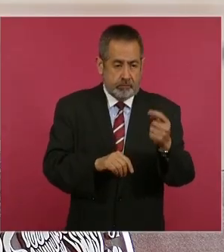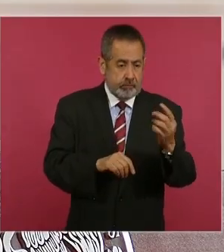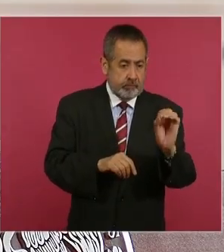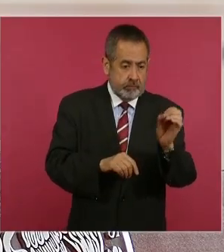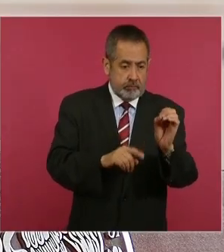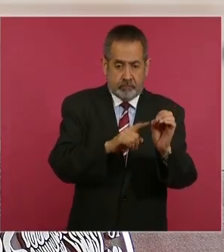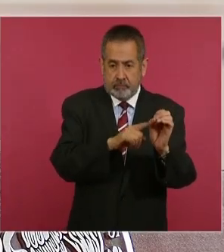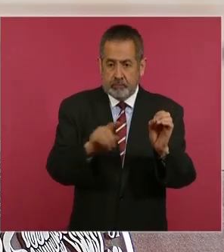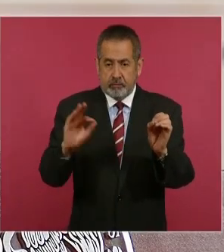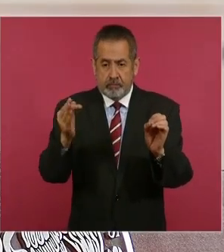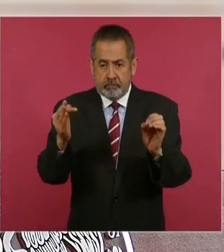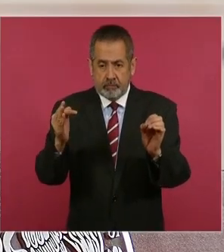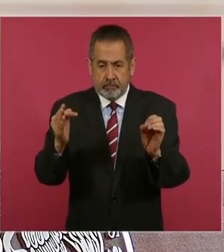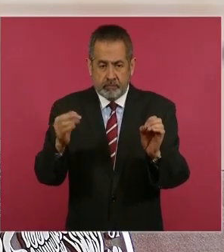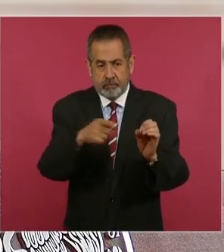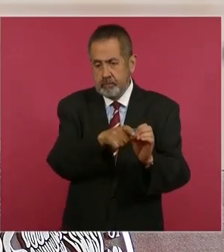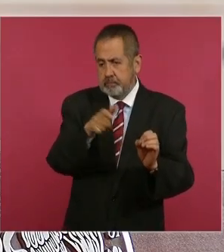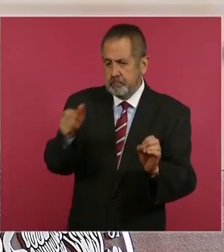febrero